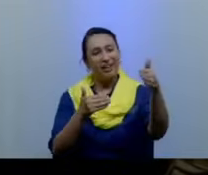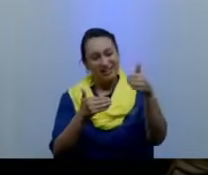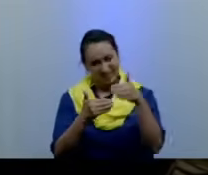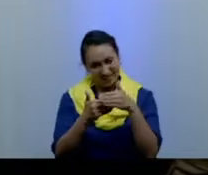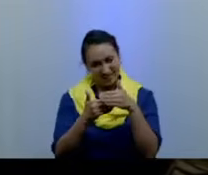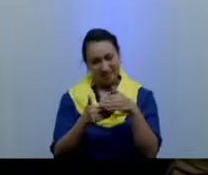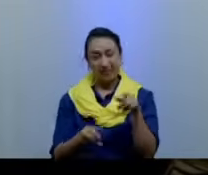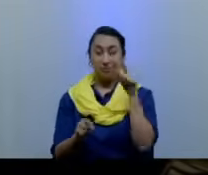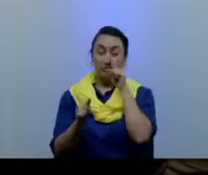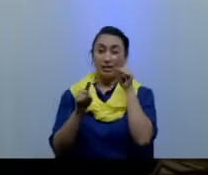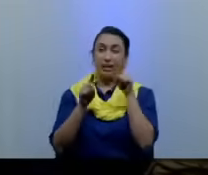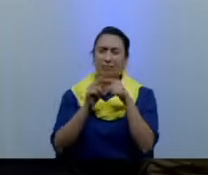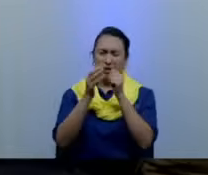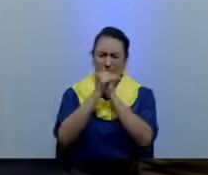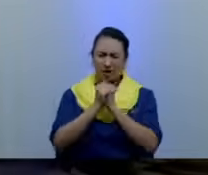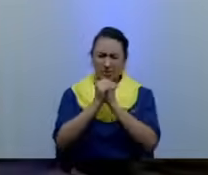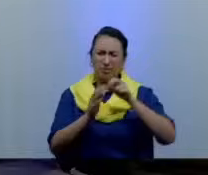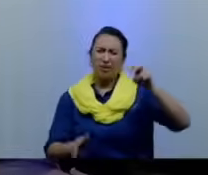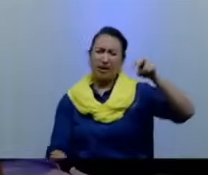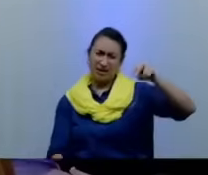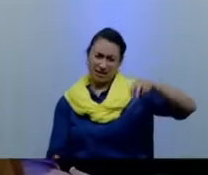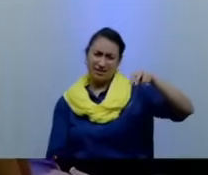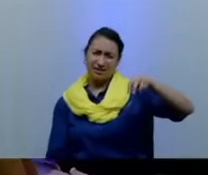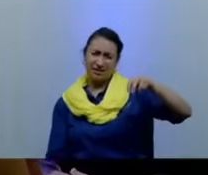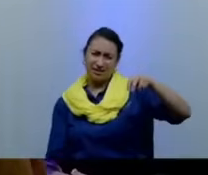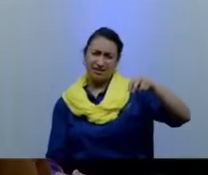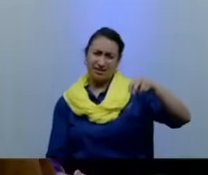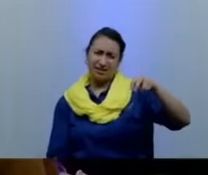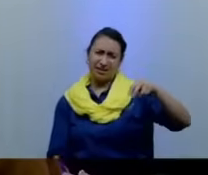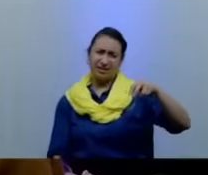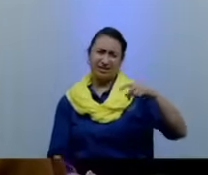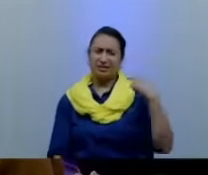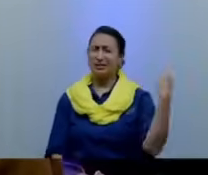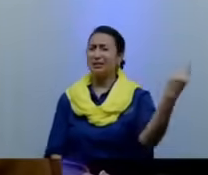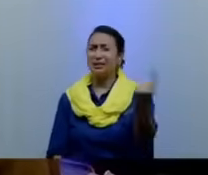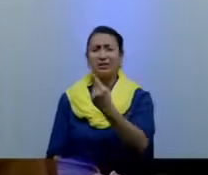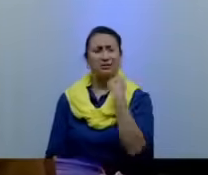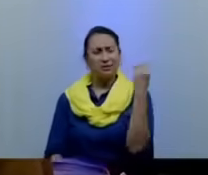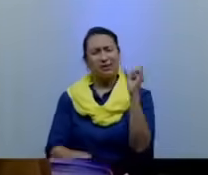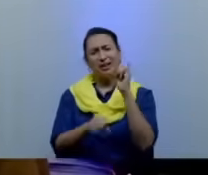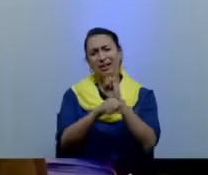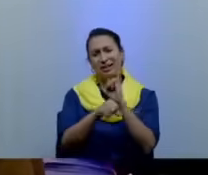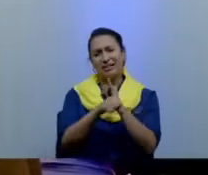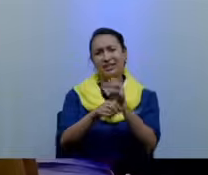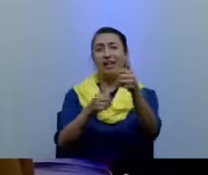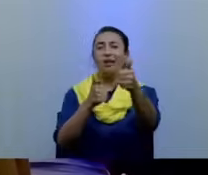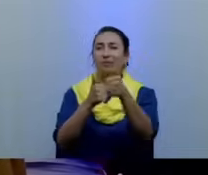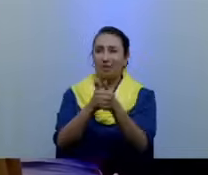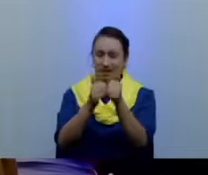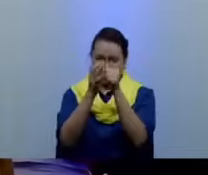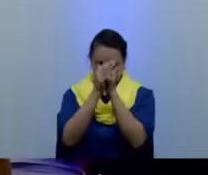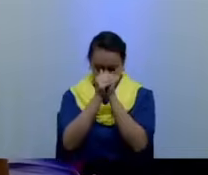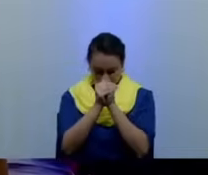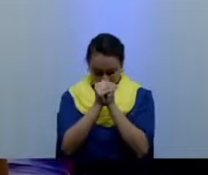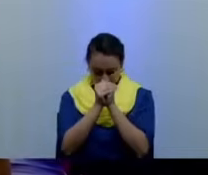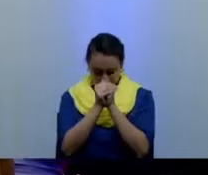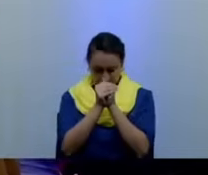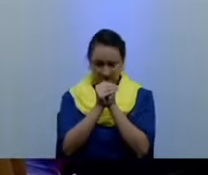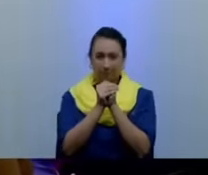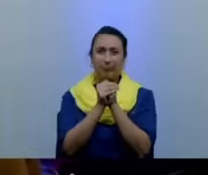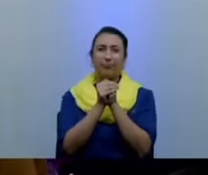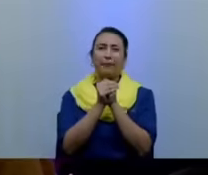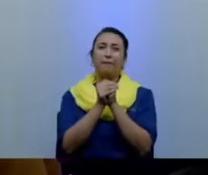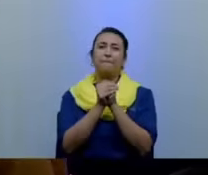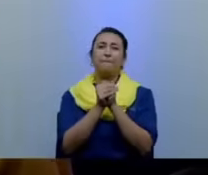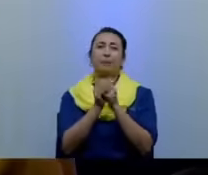Vamos a orar también por otras peticiones que nos han enviado por escrito. Le ruego por favor que nos acompañe, que nos ayude